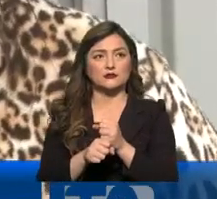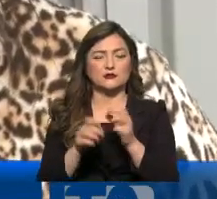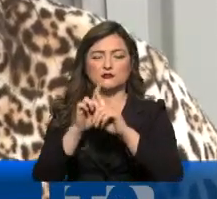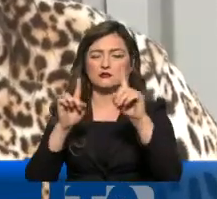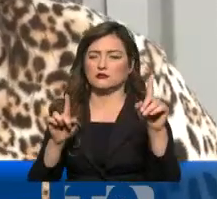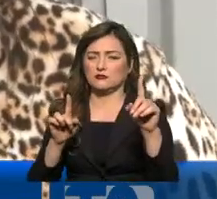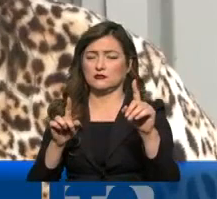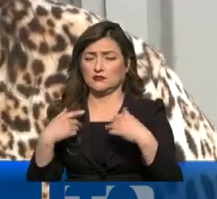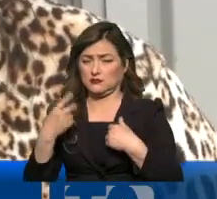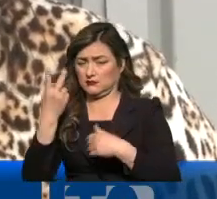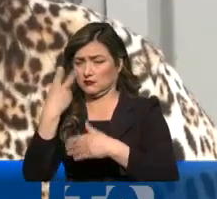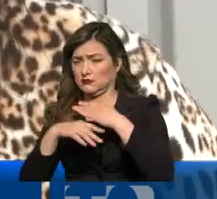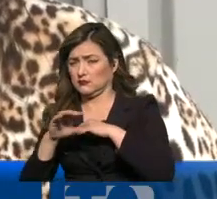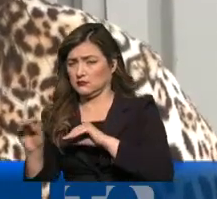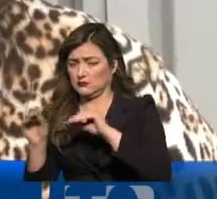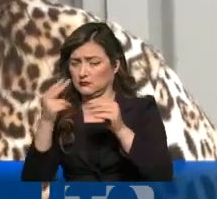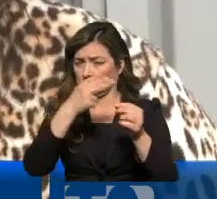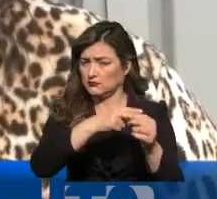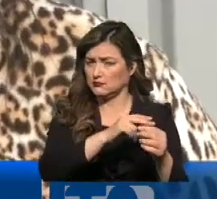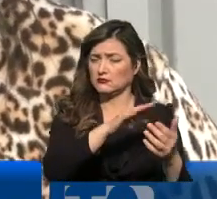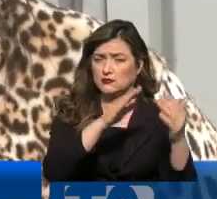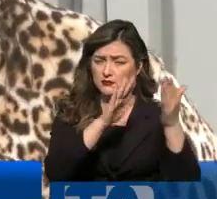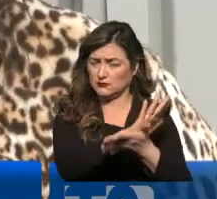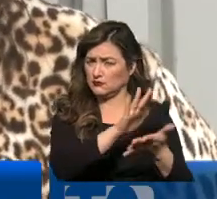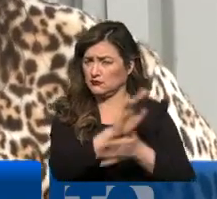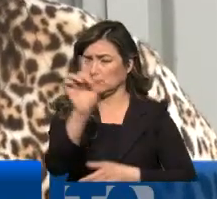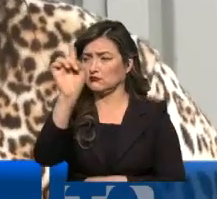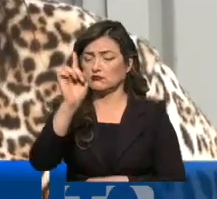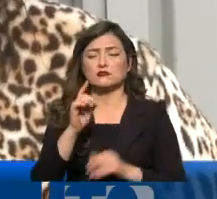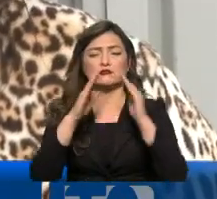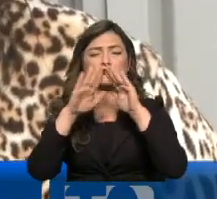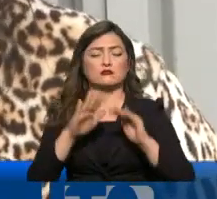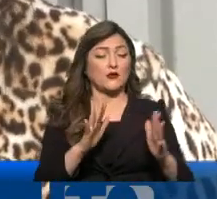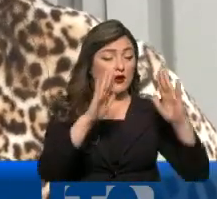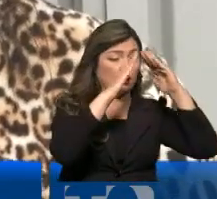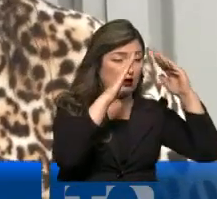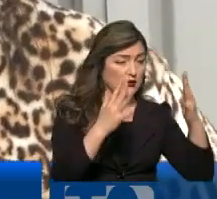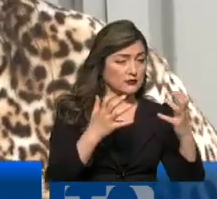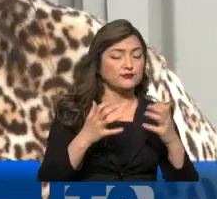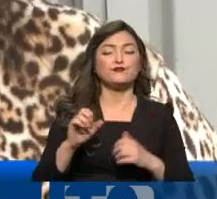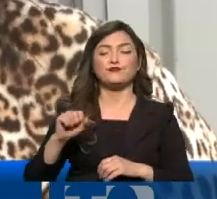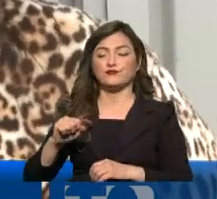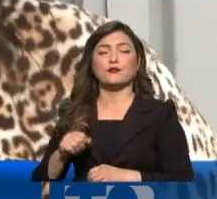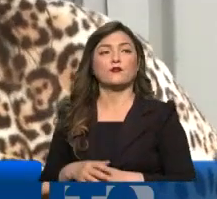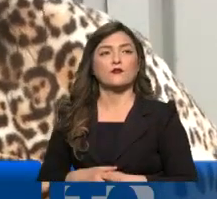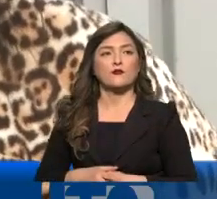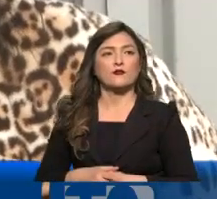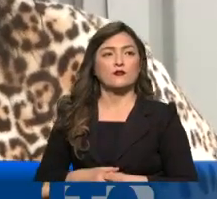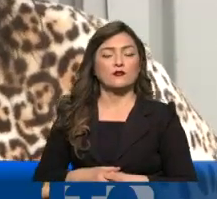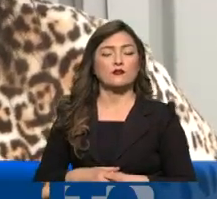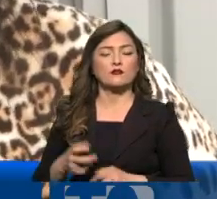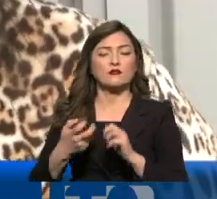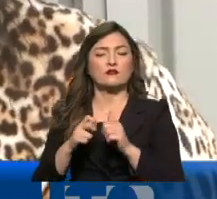porque eso... ¿Quiere que sigan en casa? Ajá, eso y otra cosa más, mono, es que ahorita en esta crisis no